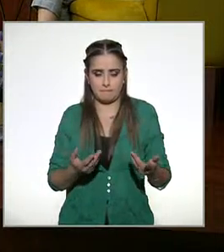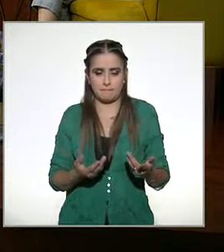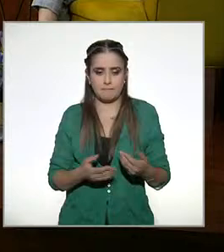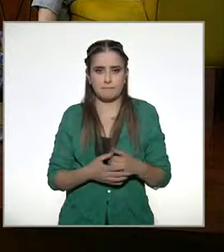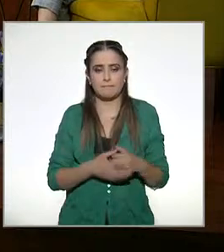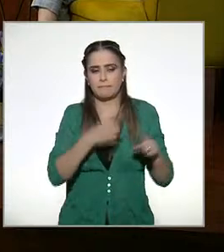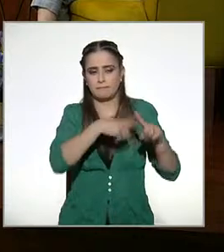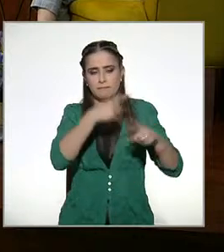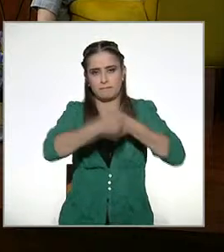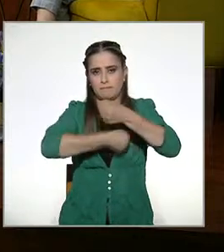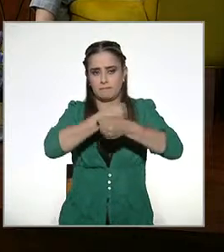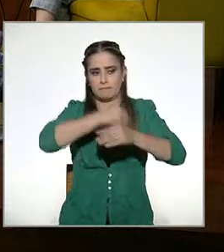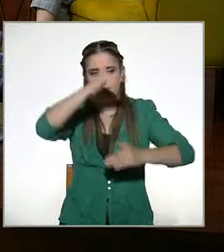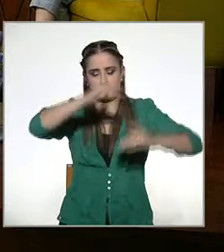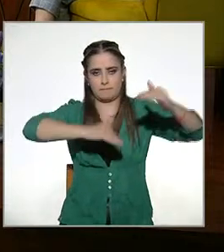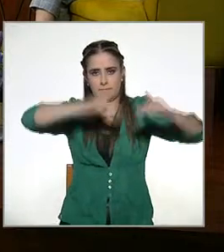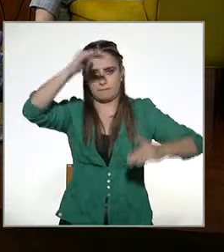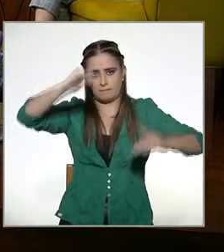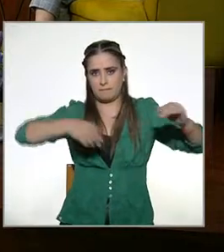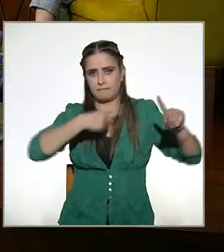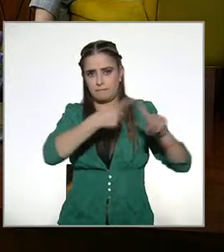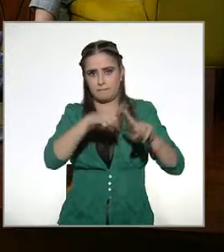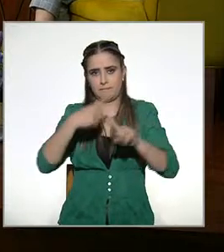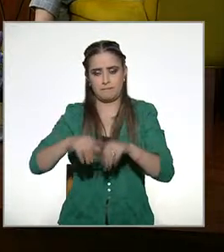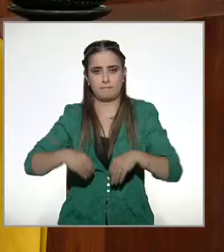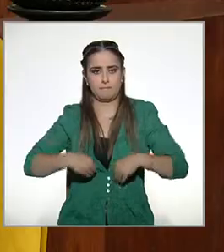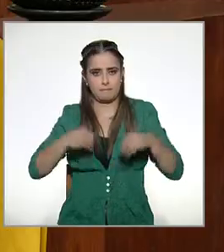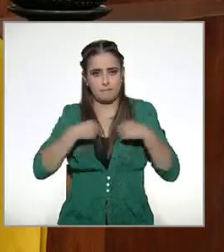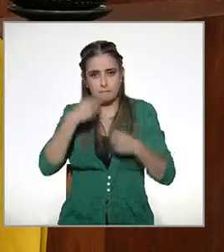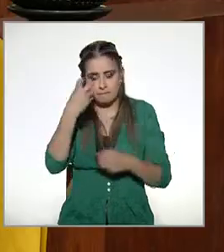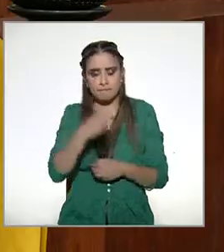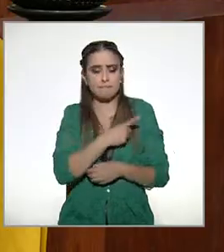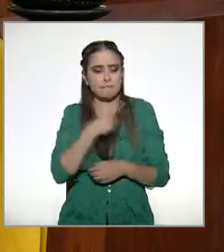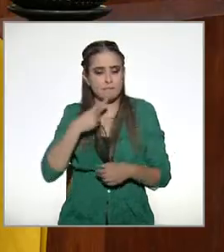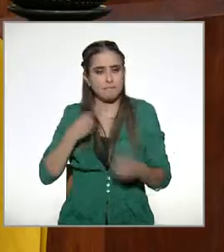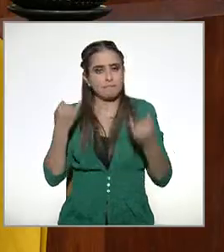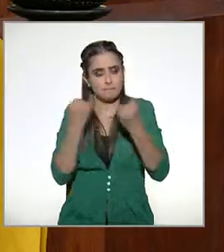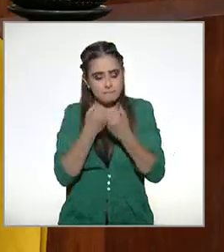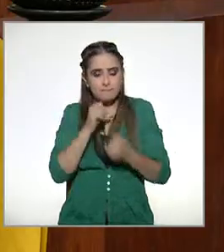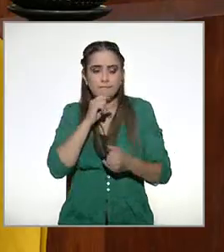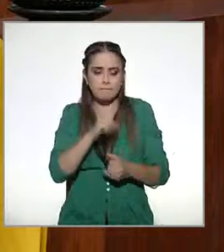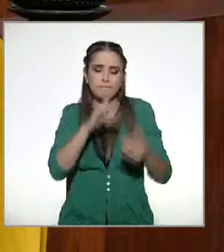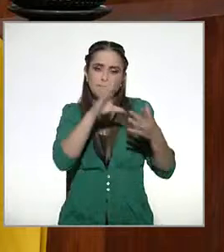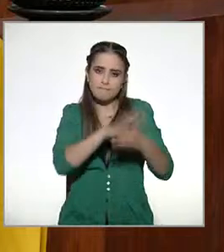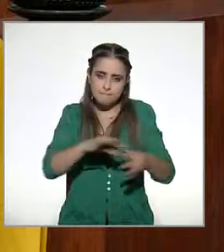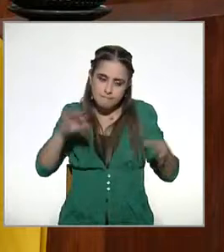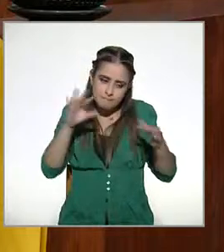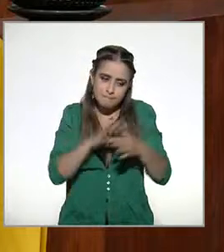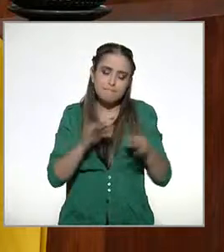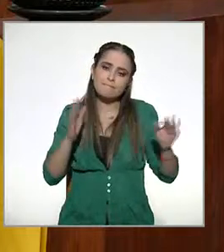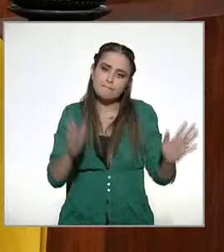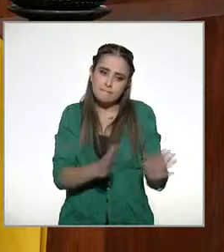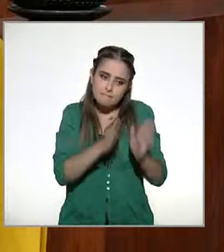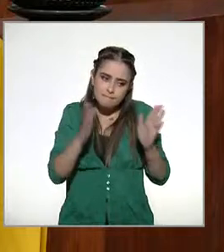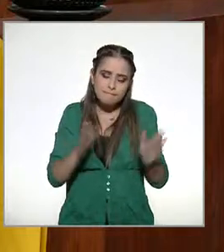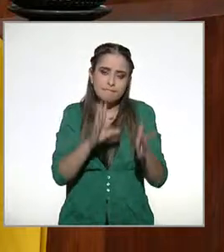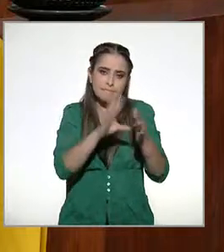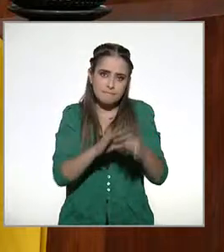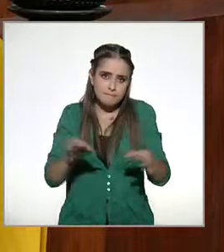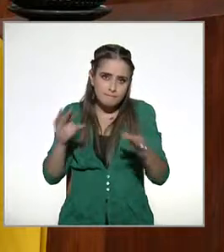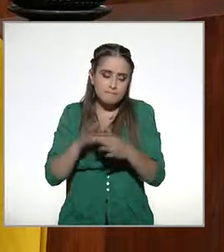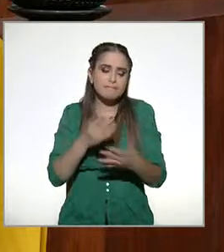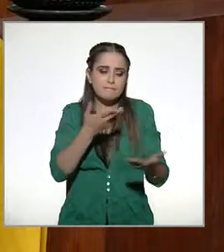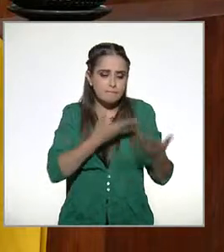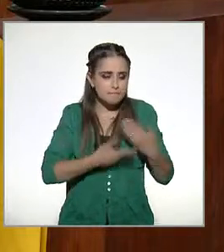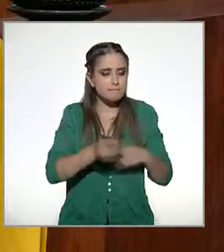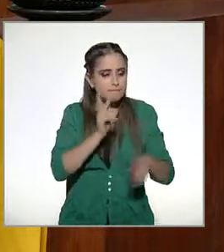a distintas edades ¿no? y hay que poder también acompañarlos acompañarlos en este momento de pandemia ¿no?